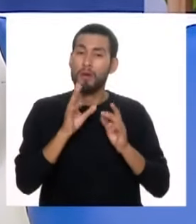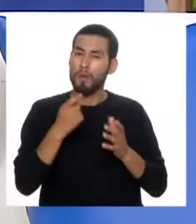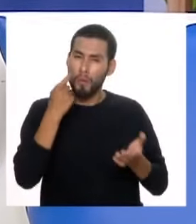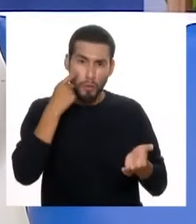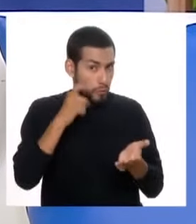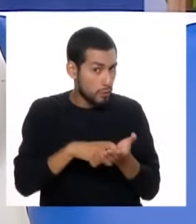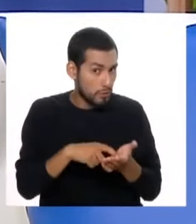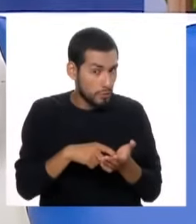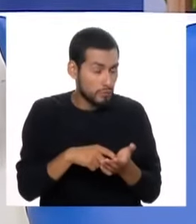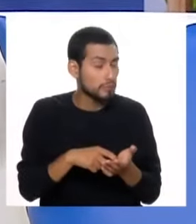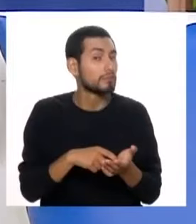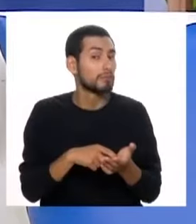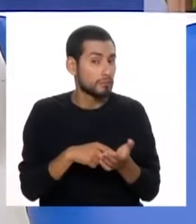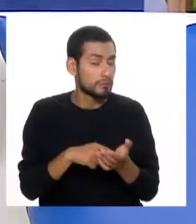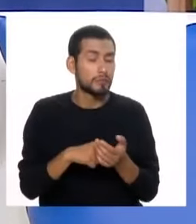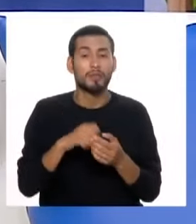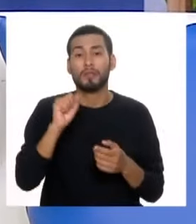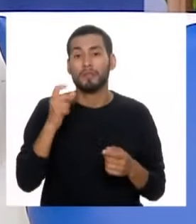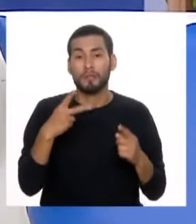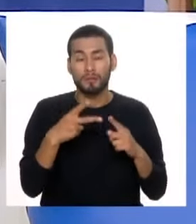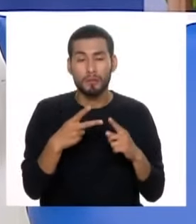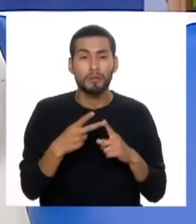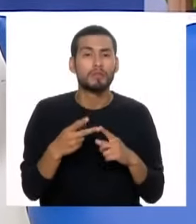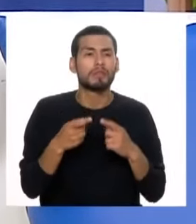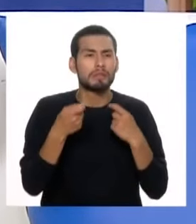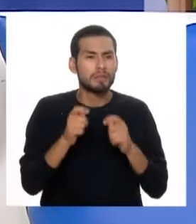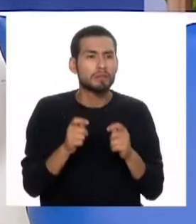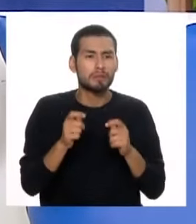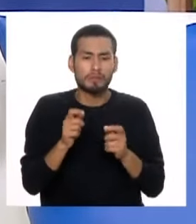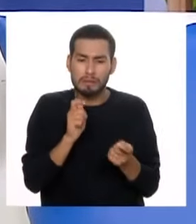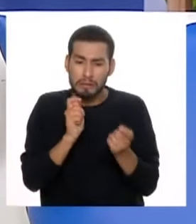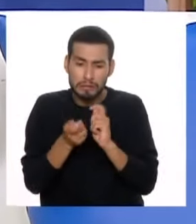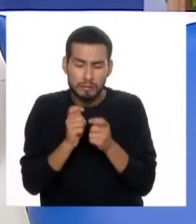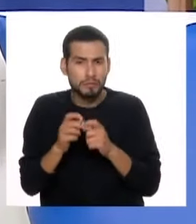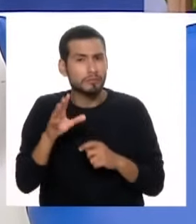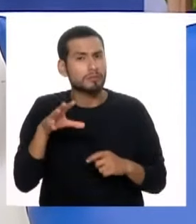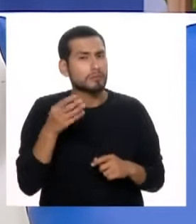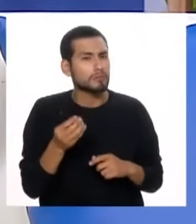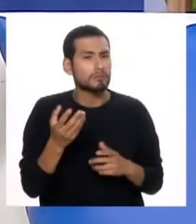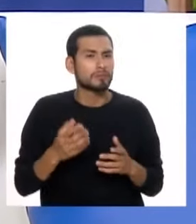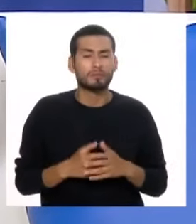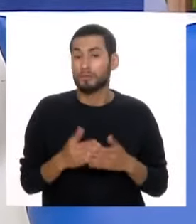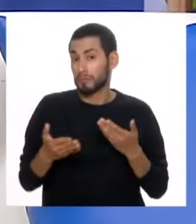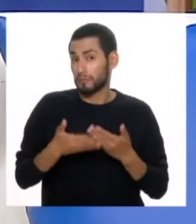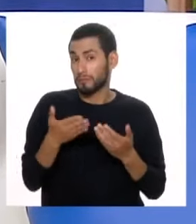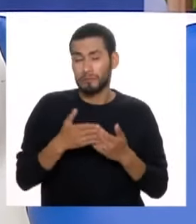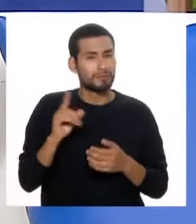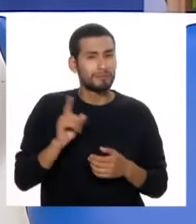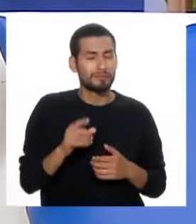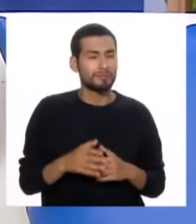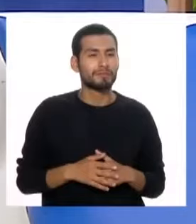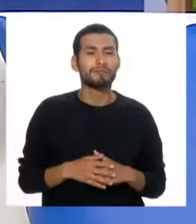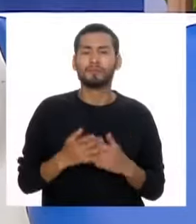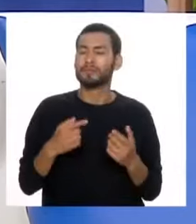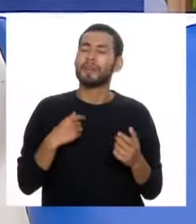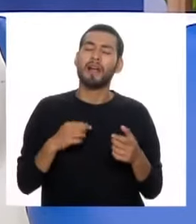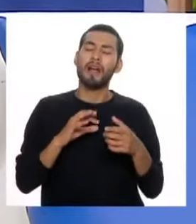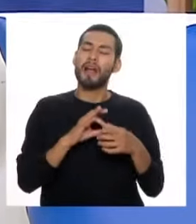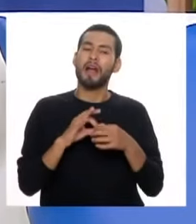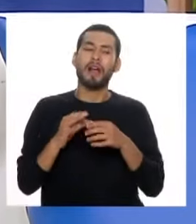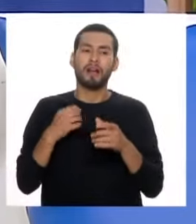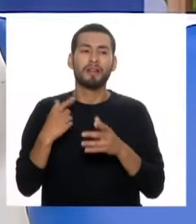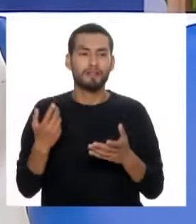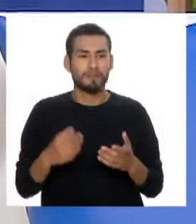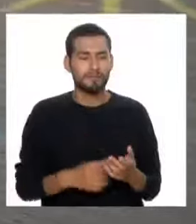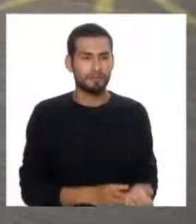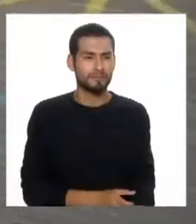cuenta, ¿no? Y segundo, tratar de irla cambiando, porque a veces no es tan sencillo esa forma de relacionarnos. Y si se